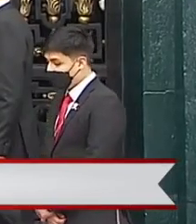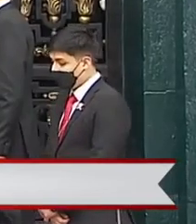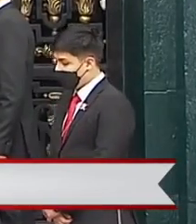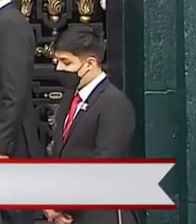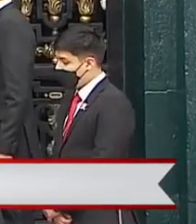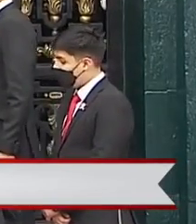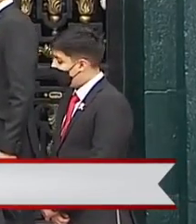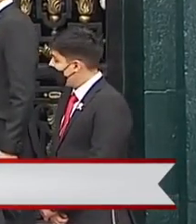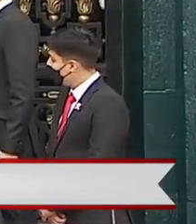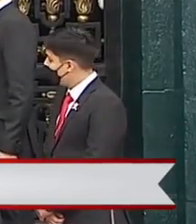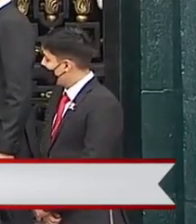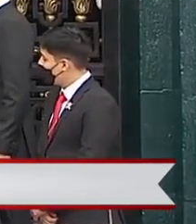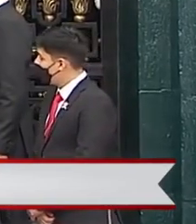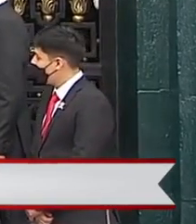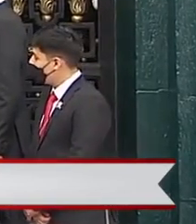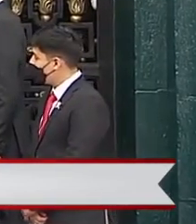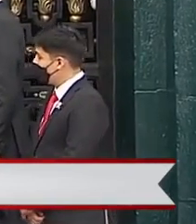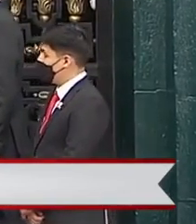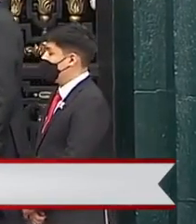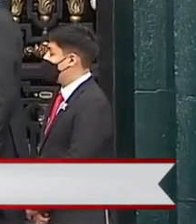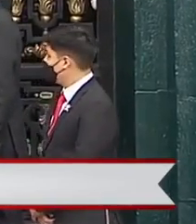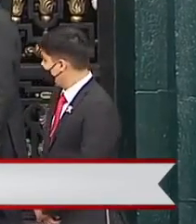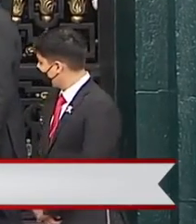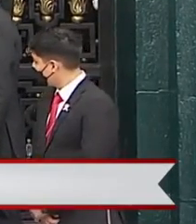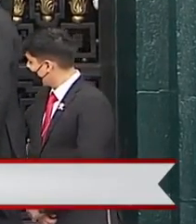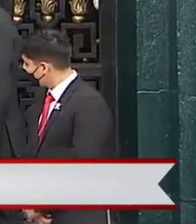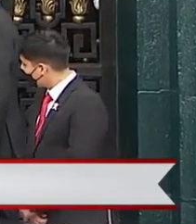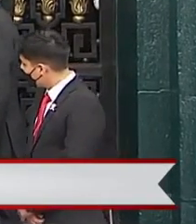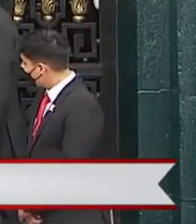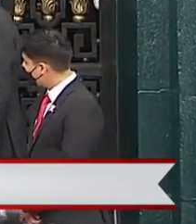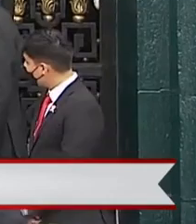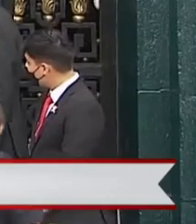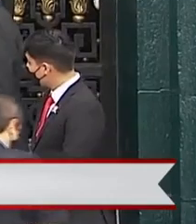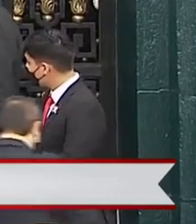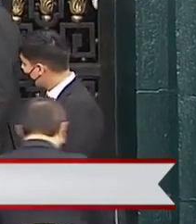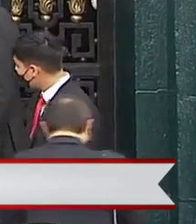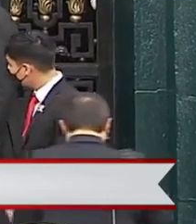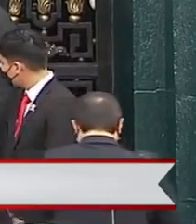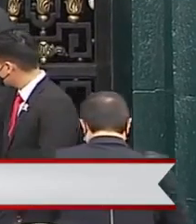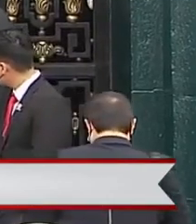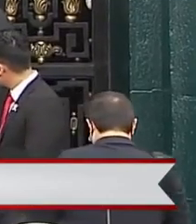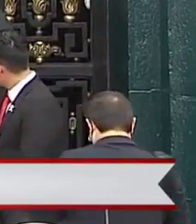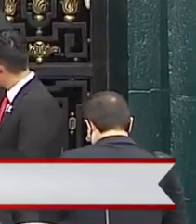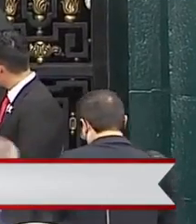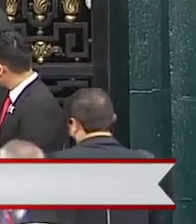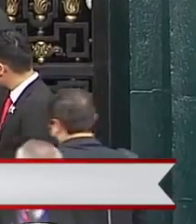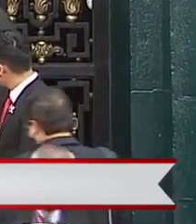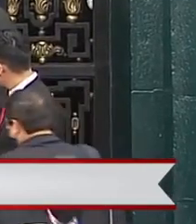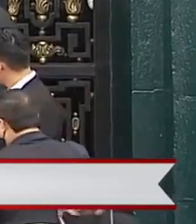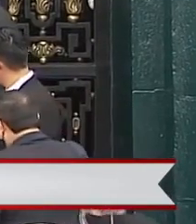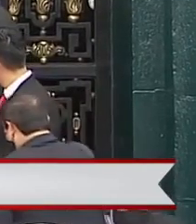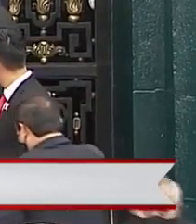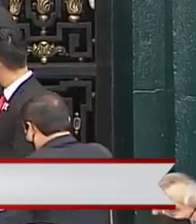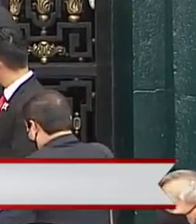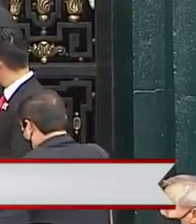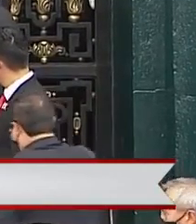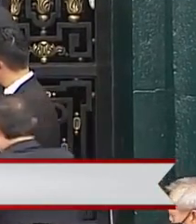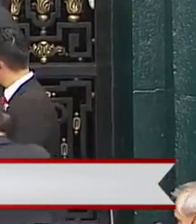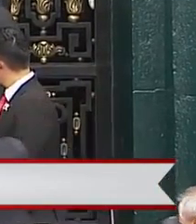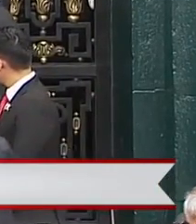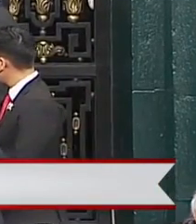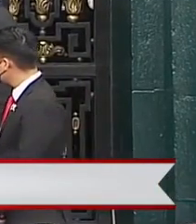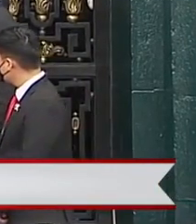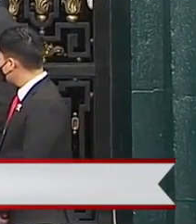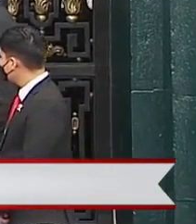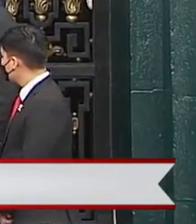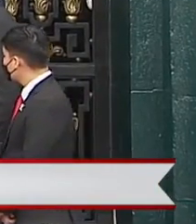presidenciales. Y justamente a ellos le señaló que no va a poner la otra mejilla, sino extenderle la mano para trabajar juntos en beneficio